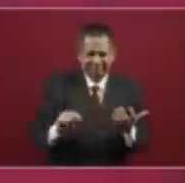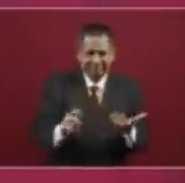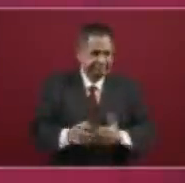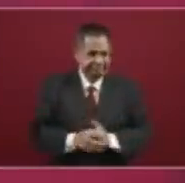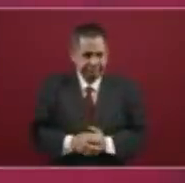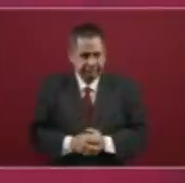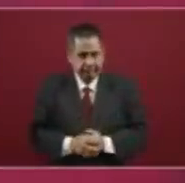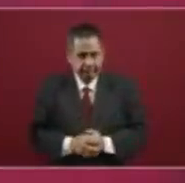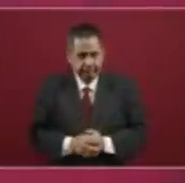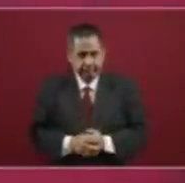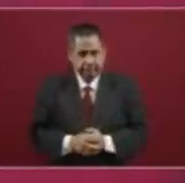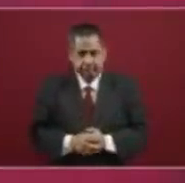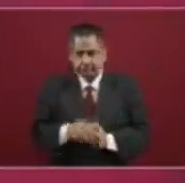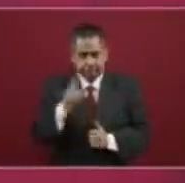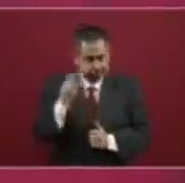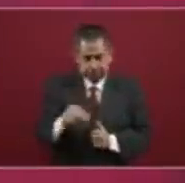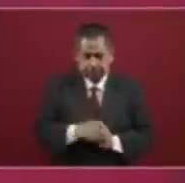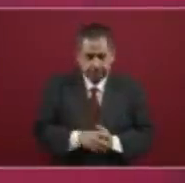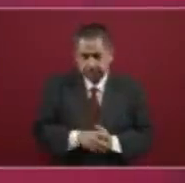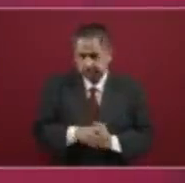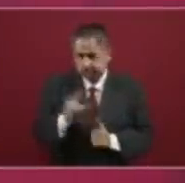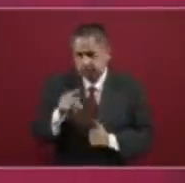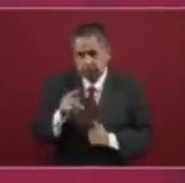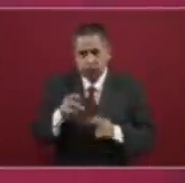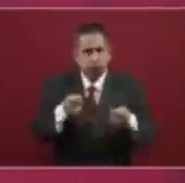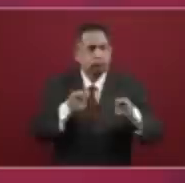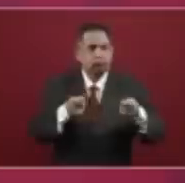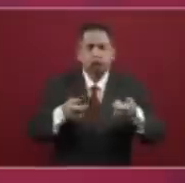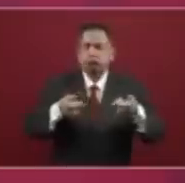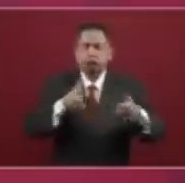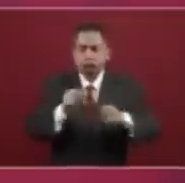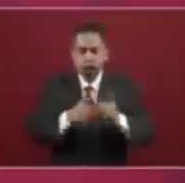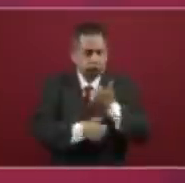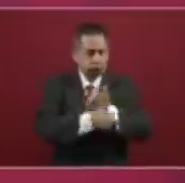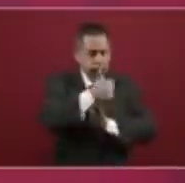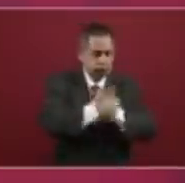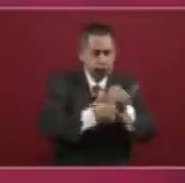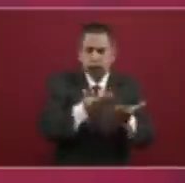Entonces, no al control de precios, competencia.